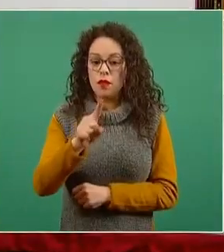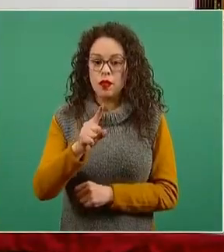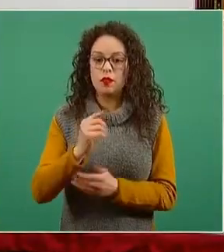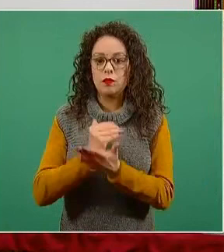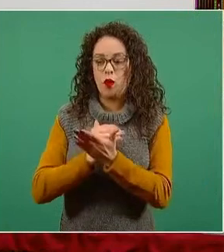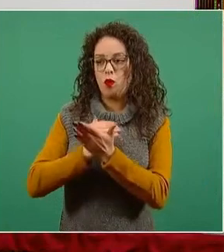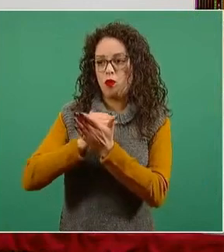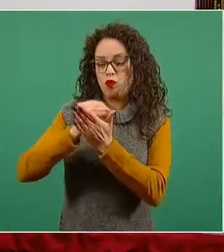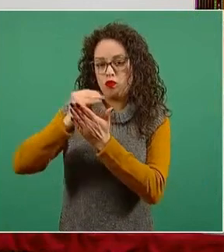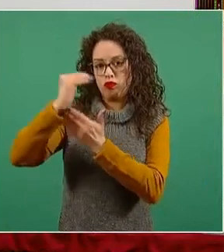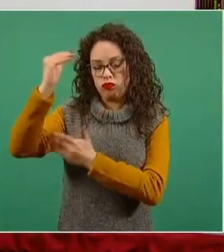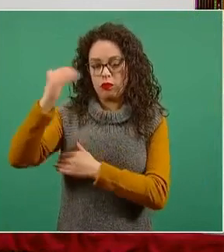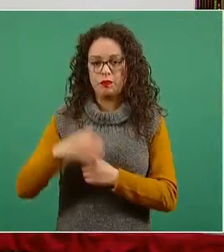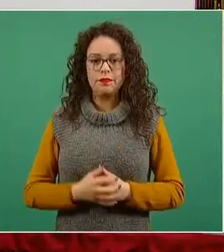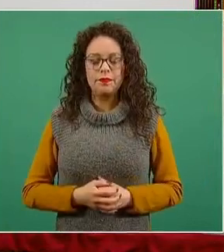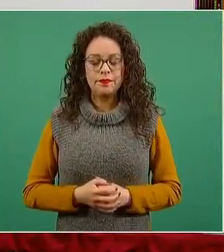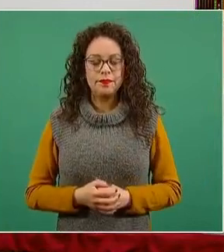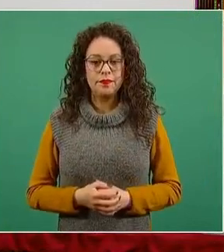su actividad.